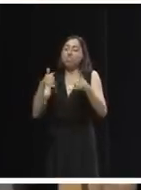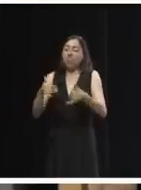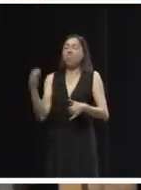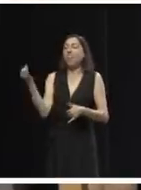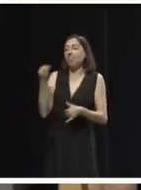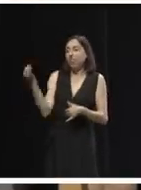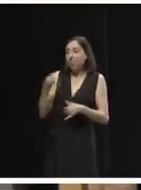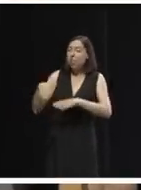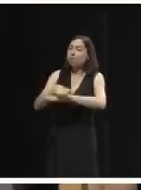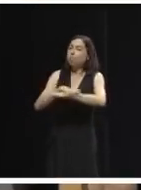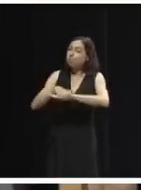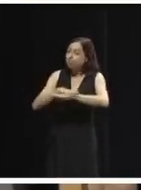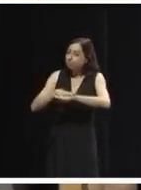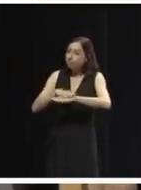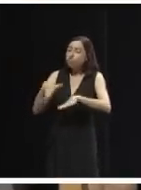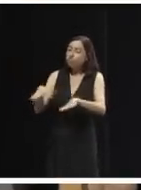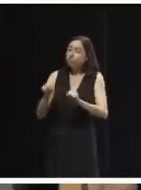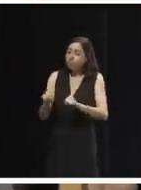ello,